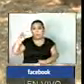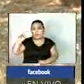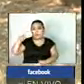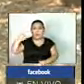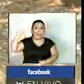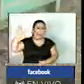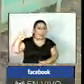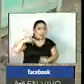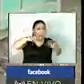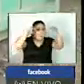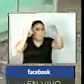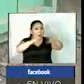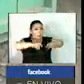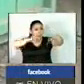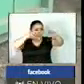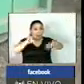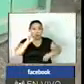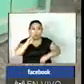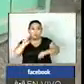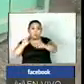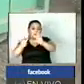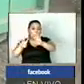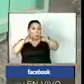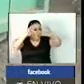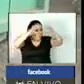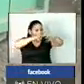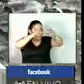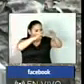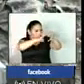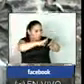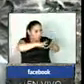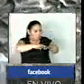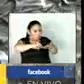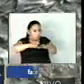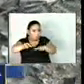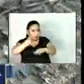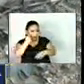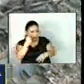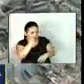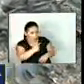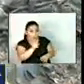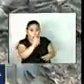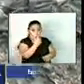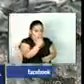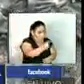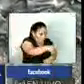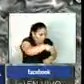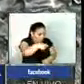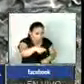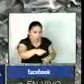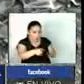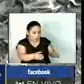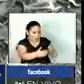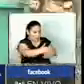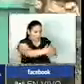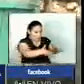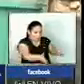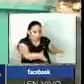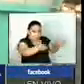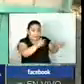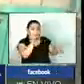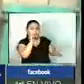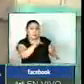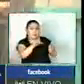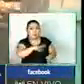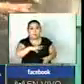2019 arrasó con todo a su paso dejándole nada más que una puerta las bases y el techo esta